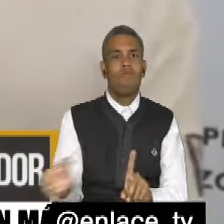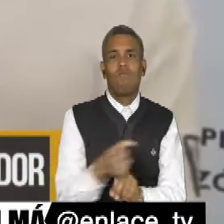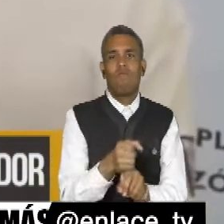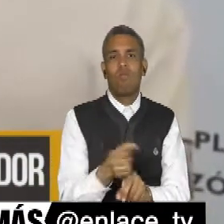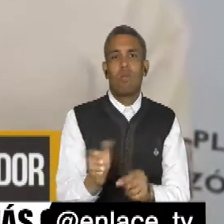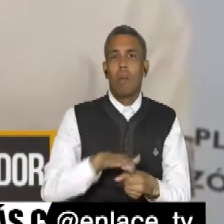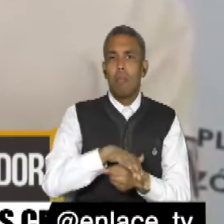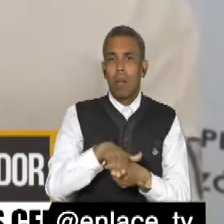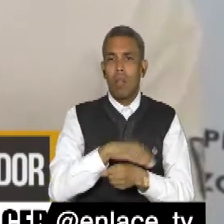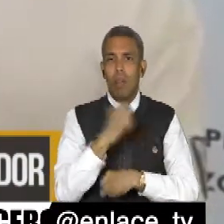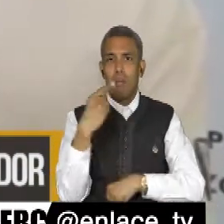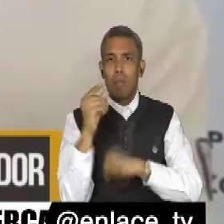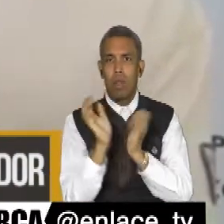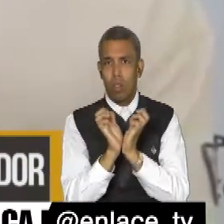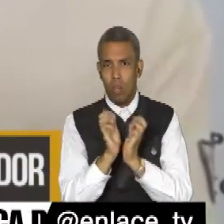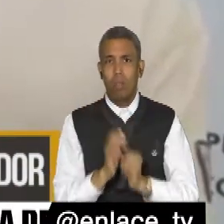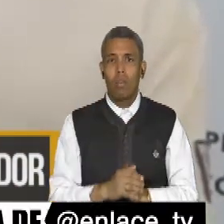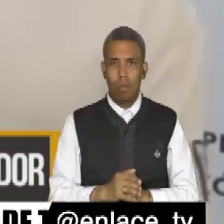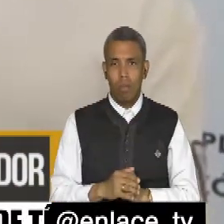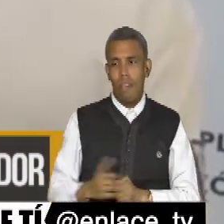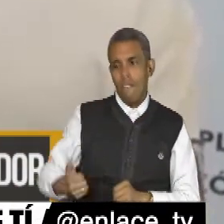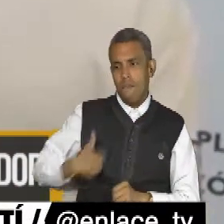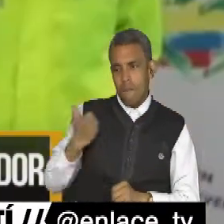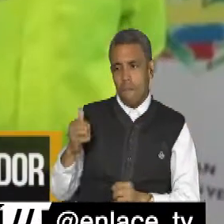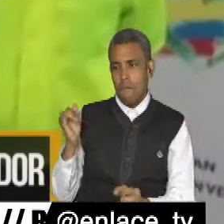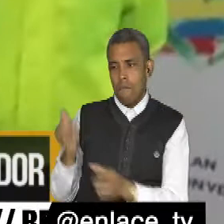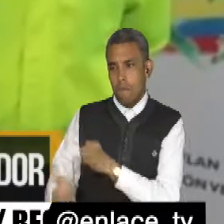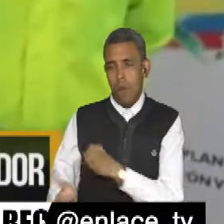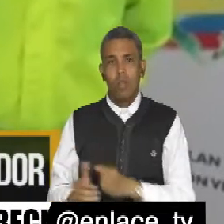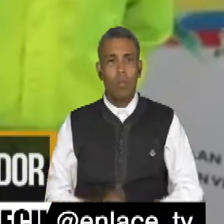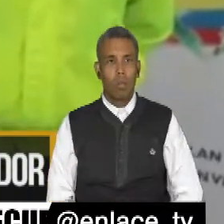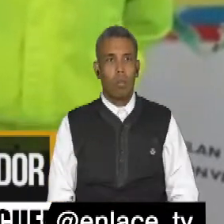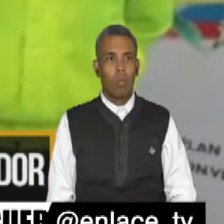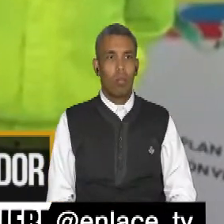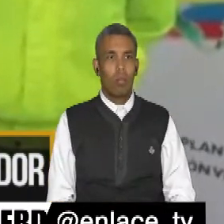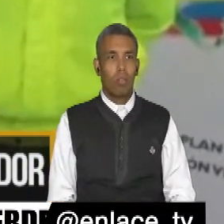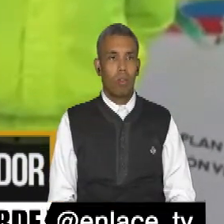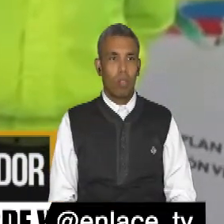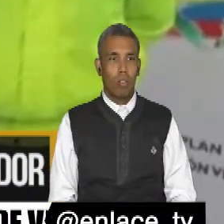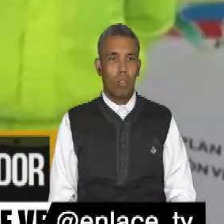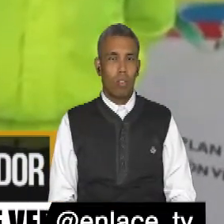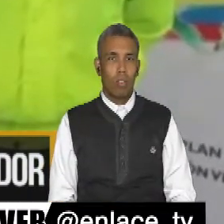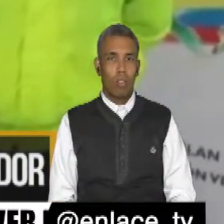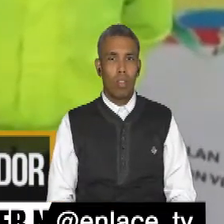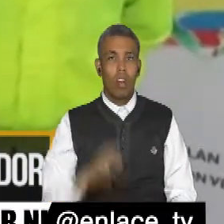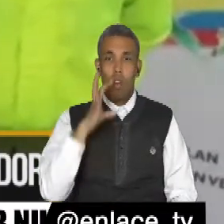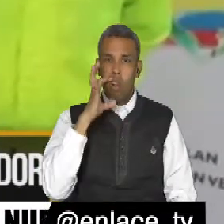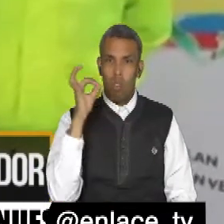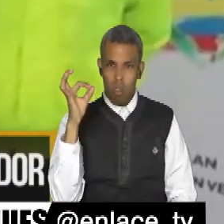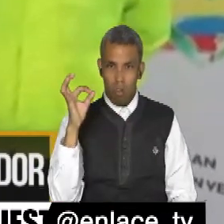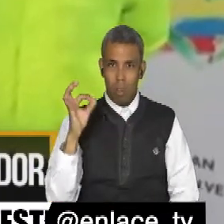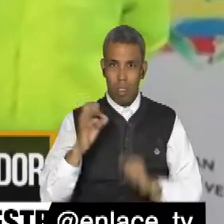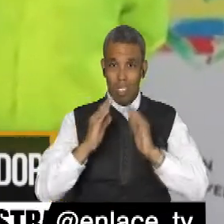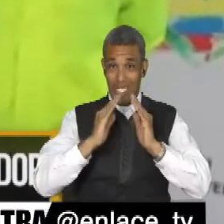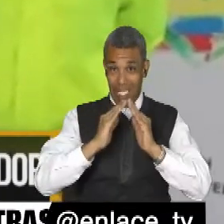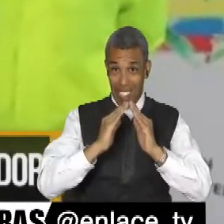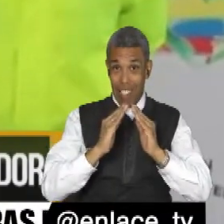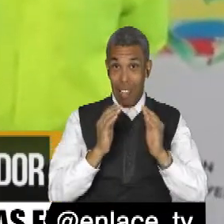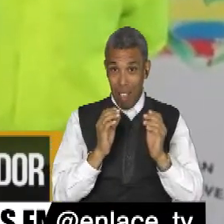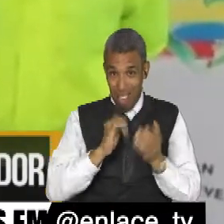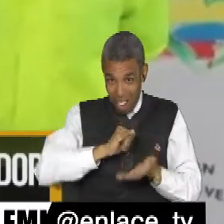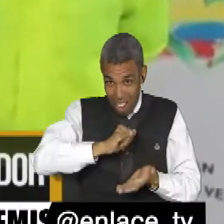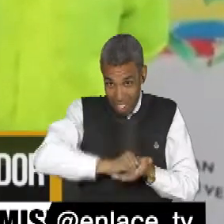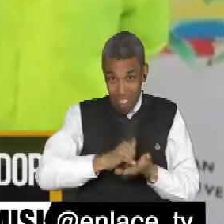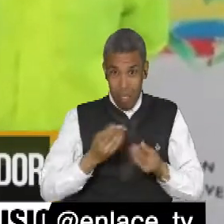por el delito de acto sexual abusivo con menor de 14 años. La persona capturada era el vecino de esta familia